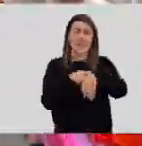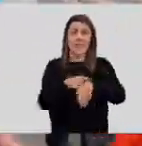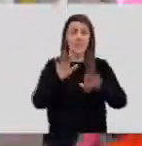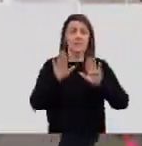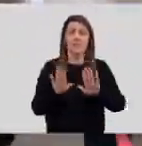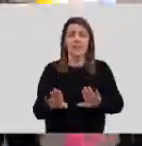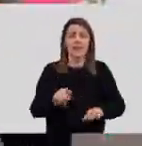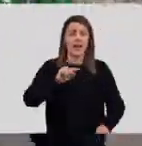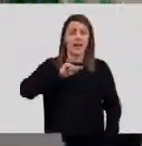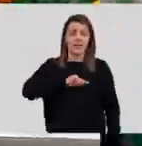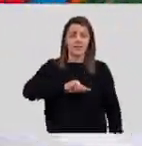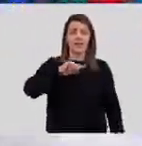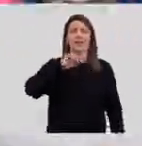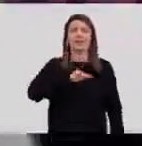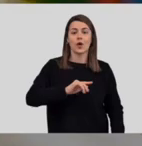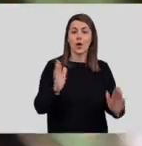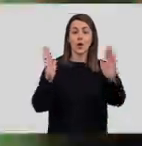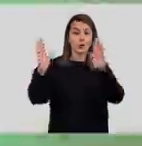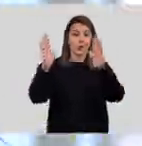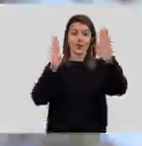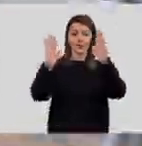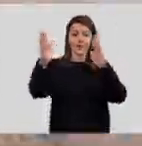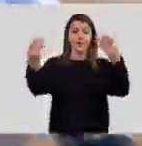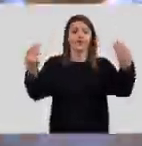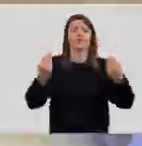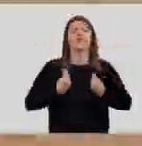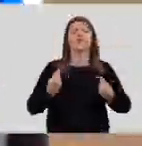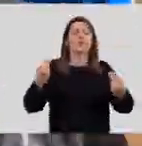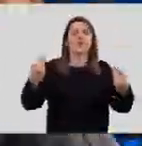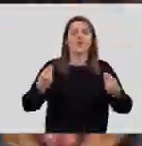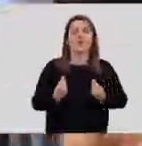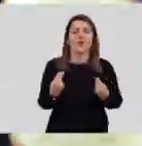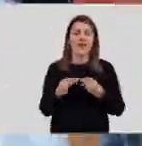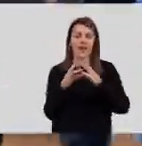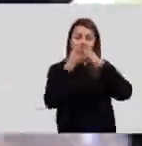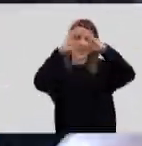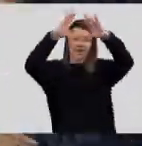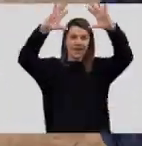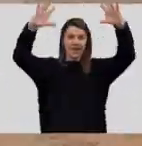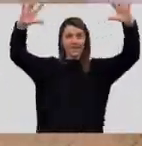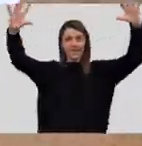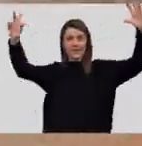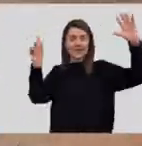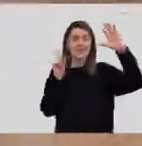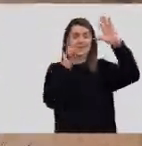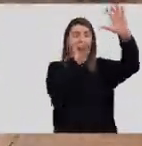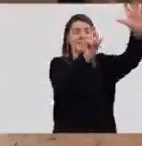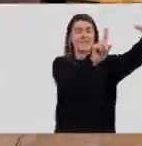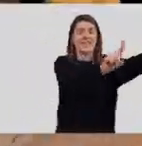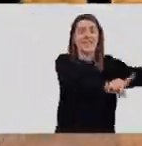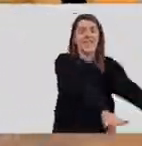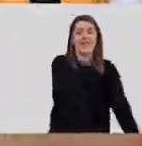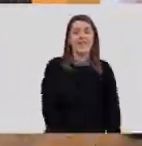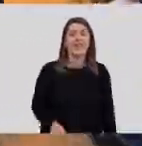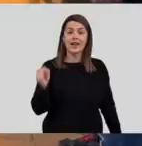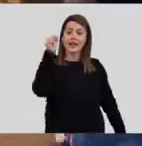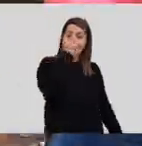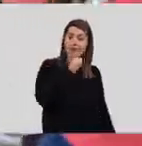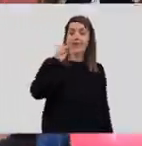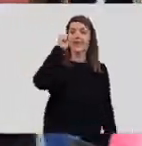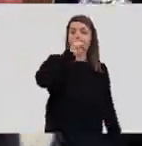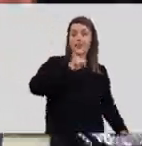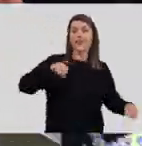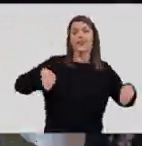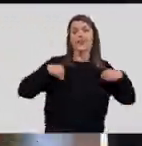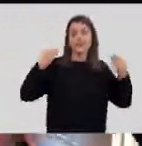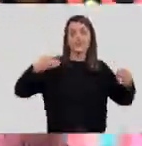y sentir que se para el tiempo. Pintar el momento y las nubes ir persiguiendo.